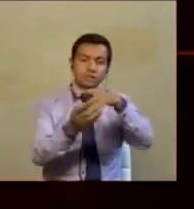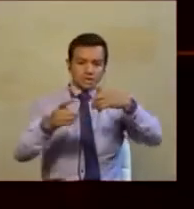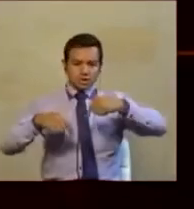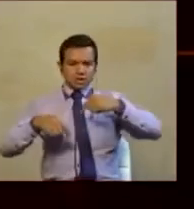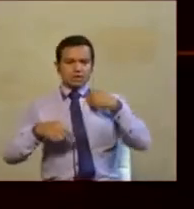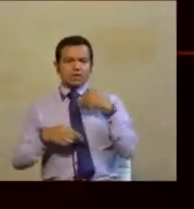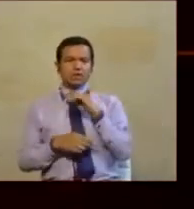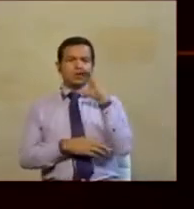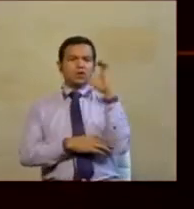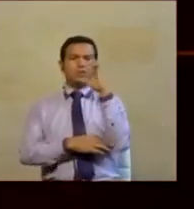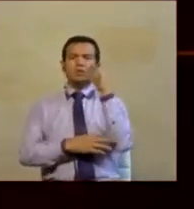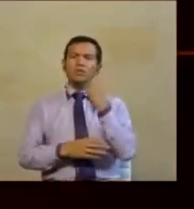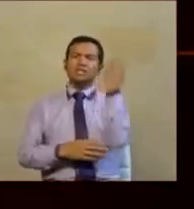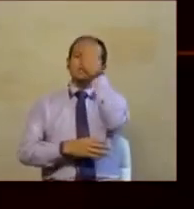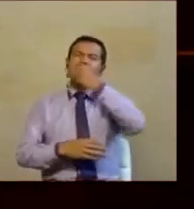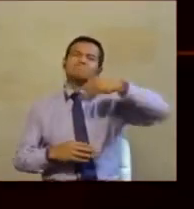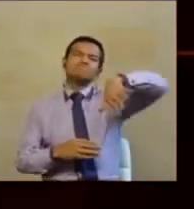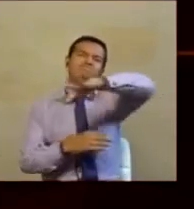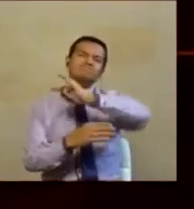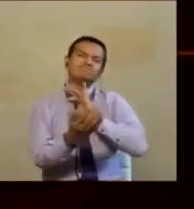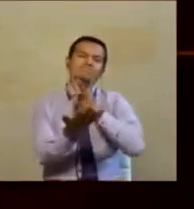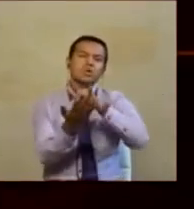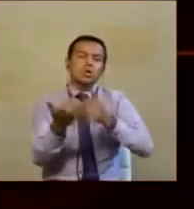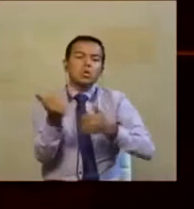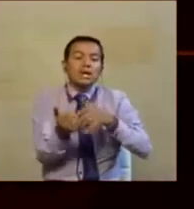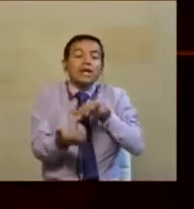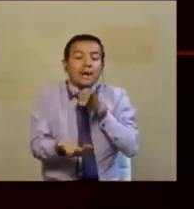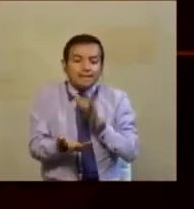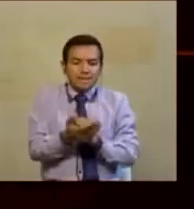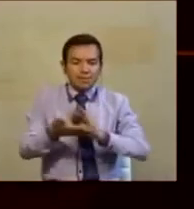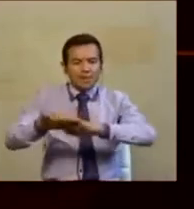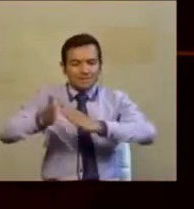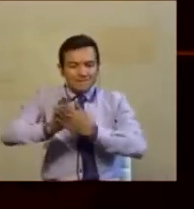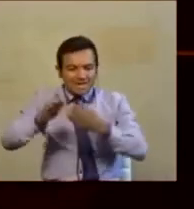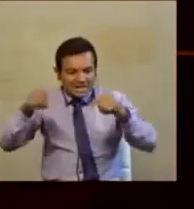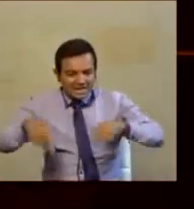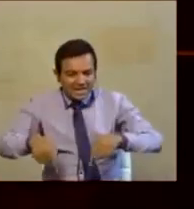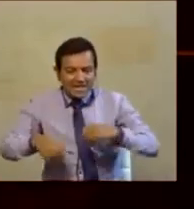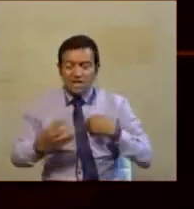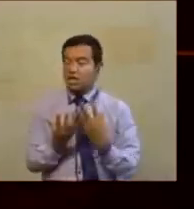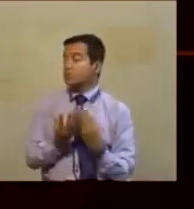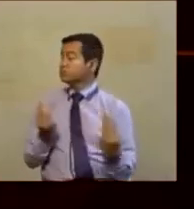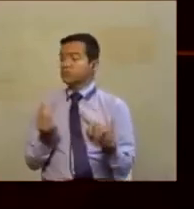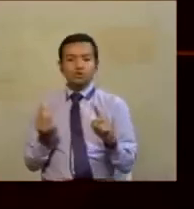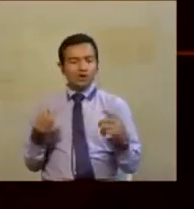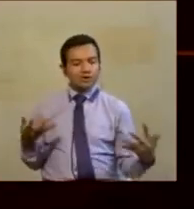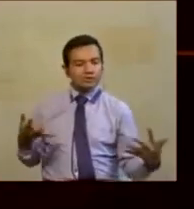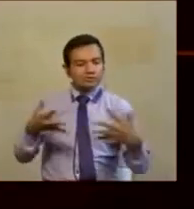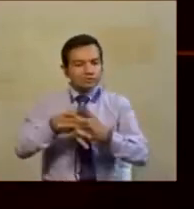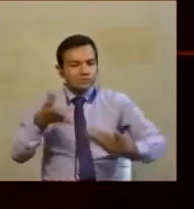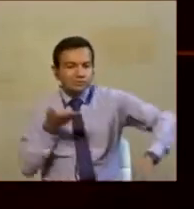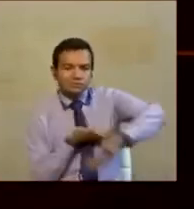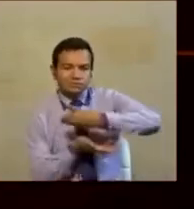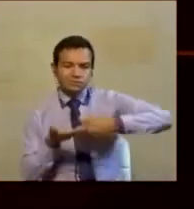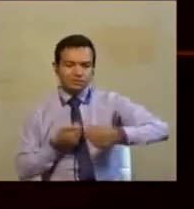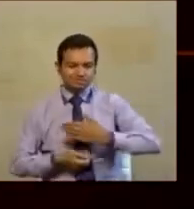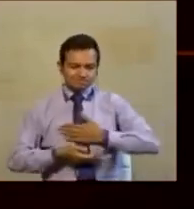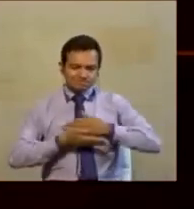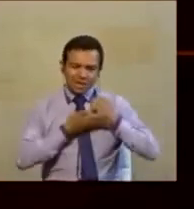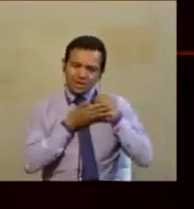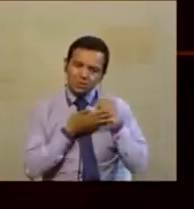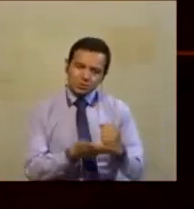paz, sin odios, sin polarización. Un país que es capaz de demostrar solidaridad,